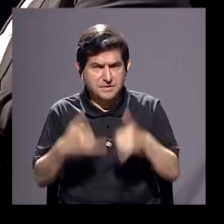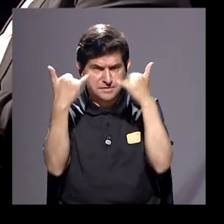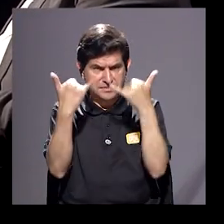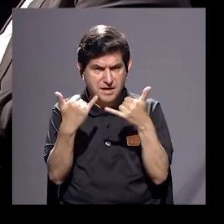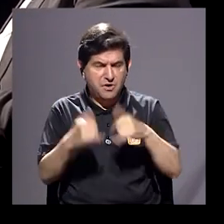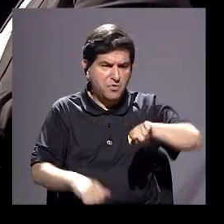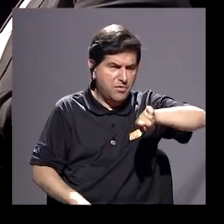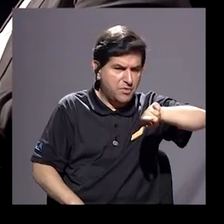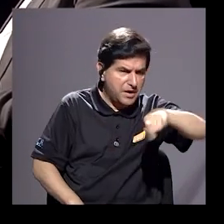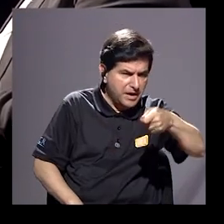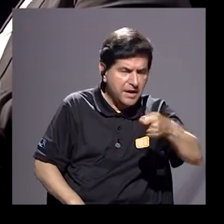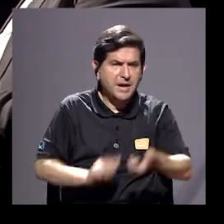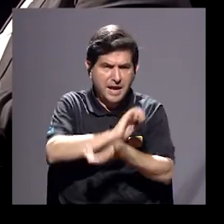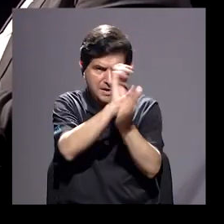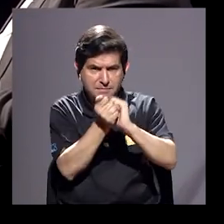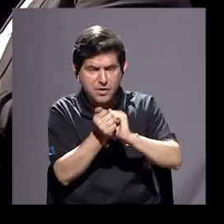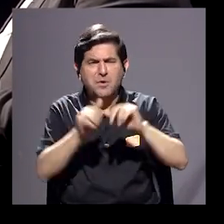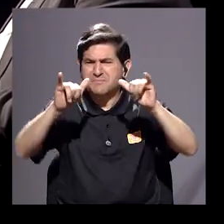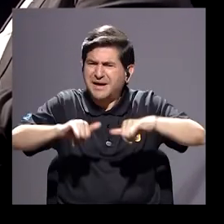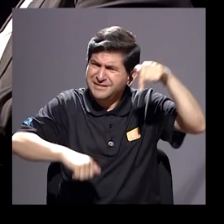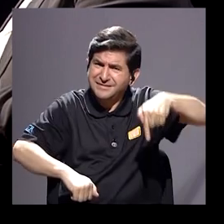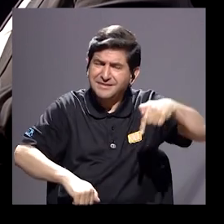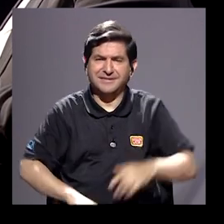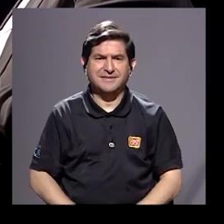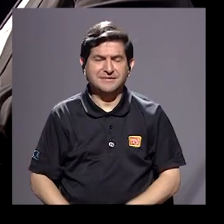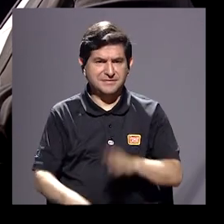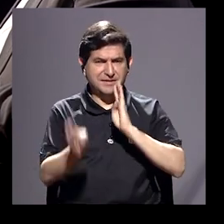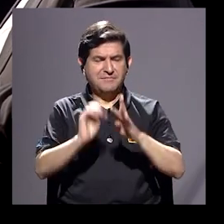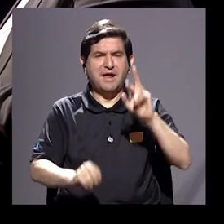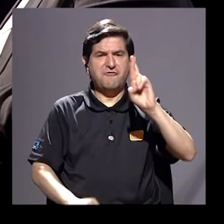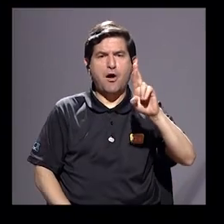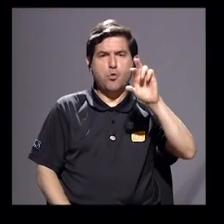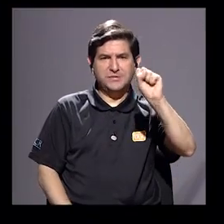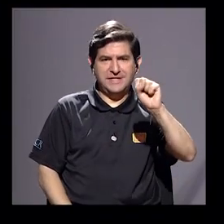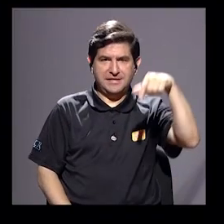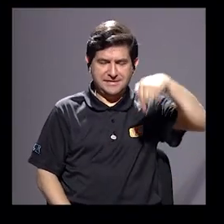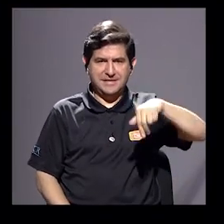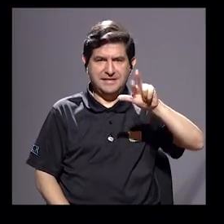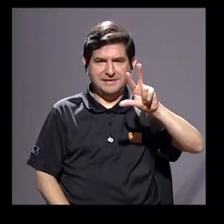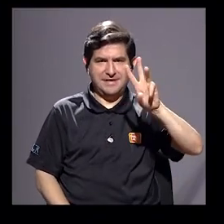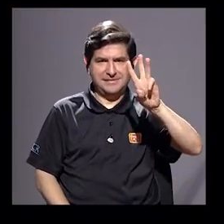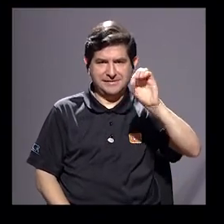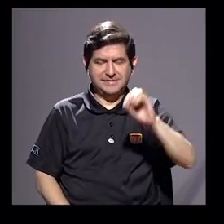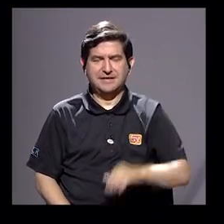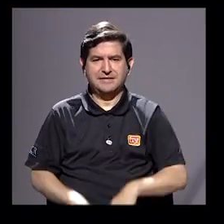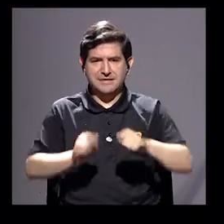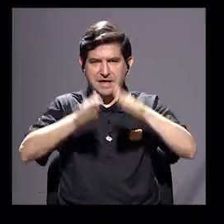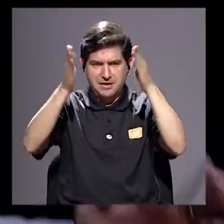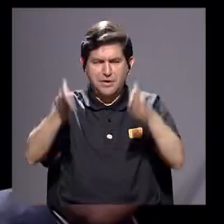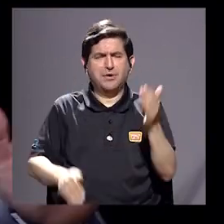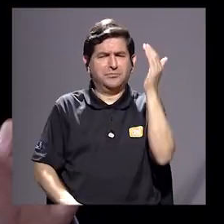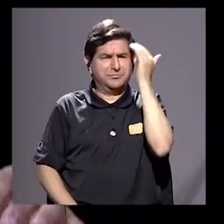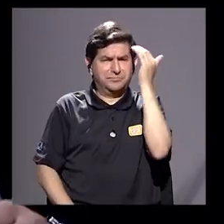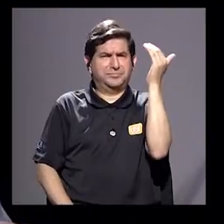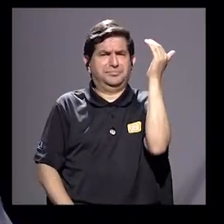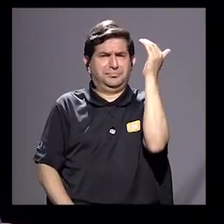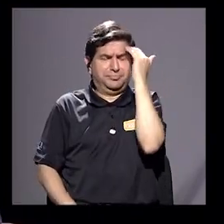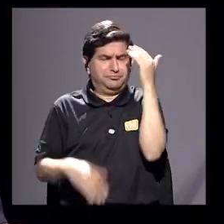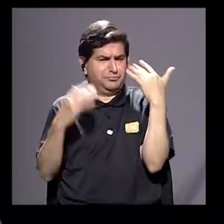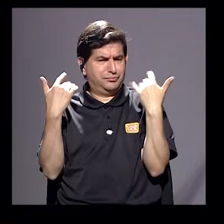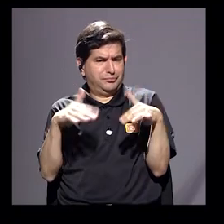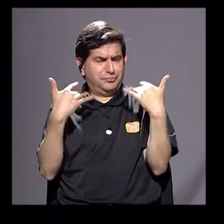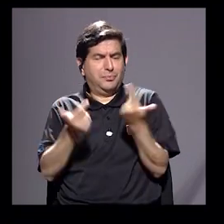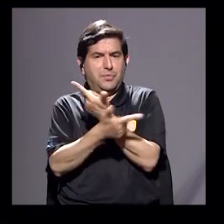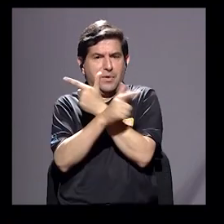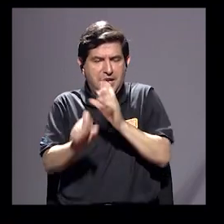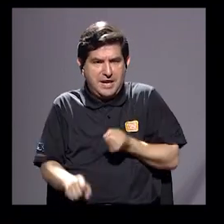este momento el canal le pido que se quede con nosotros estaremos hablando con dos días que acá en 360 un periodista con un conocimiento inmenso